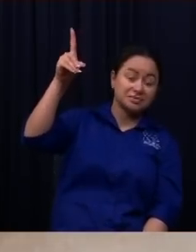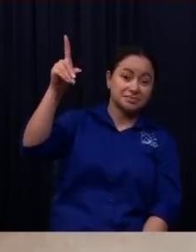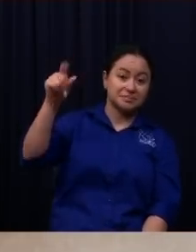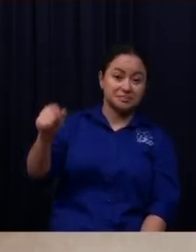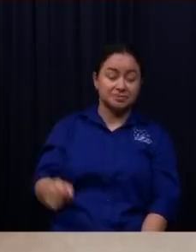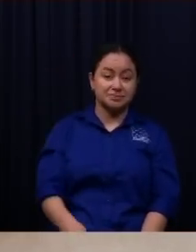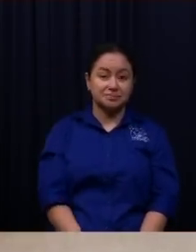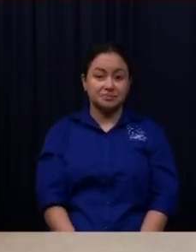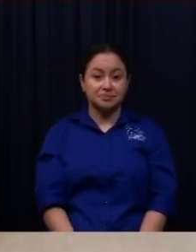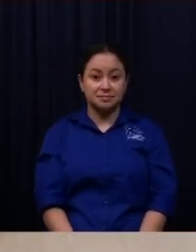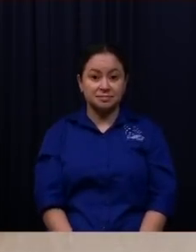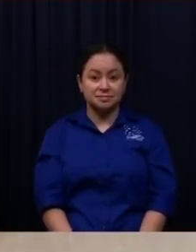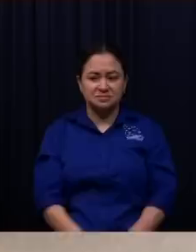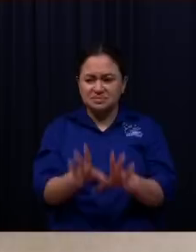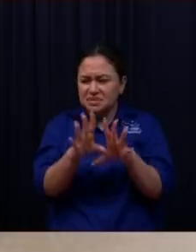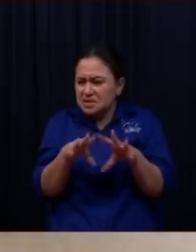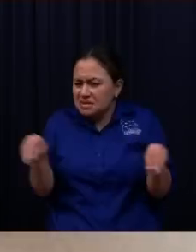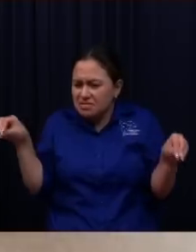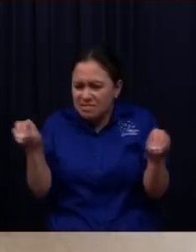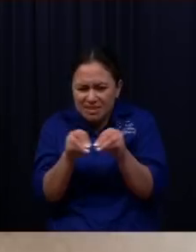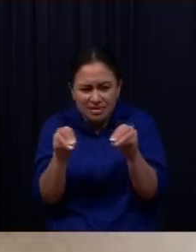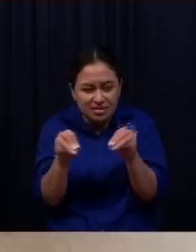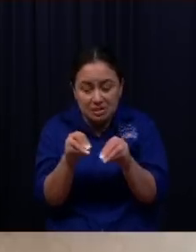Pues nadie lo entiende.